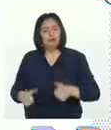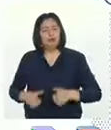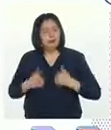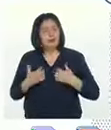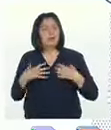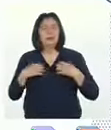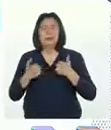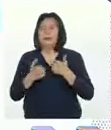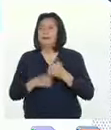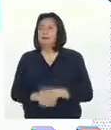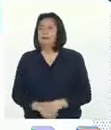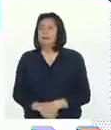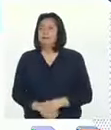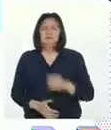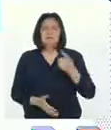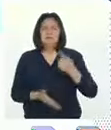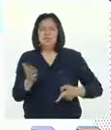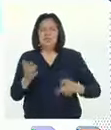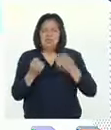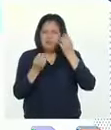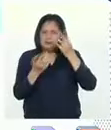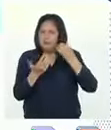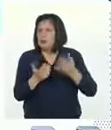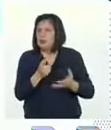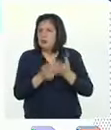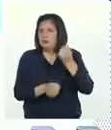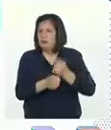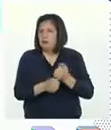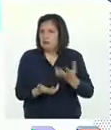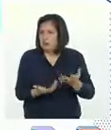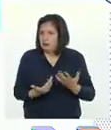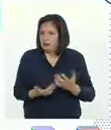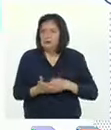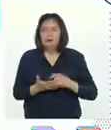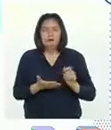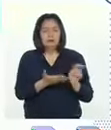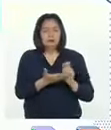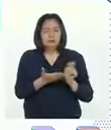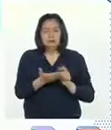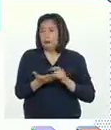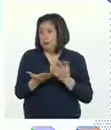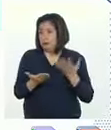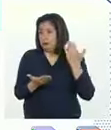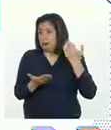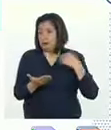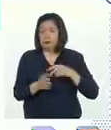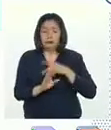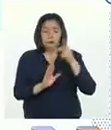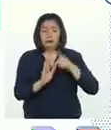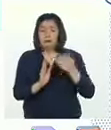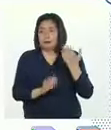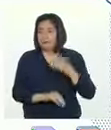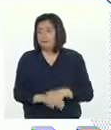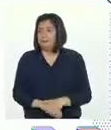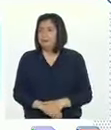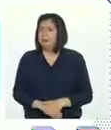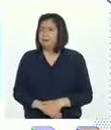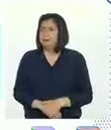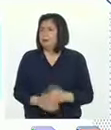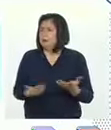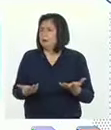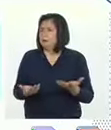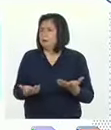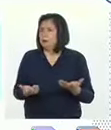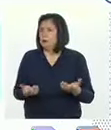vida saludable. ¿Qué fuentes confiables utilizaré? Los apuntes e información de los programas anteriores.